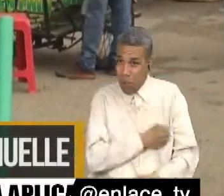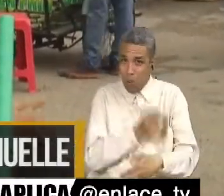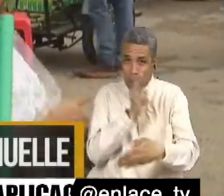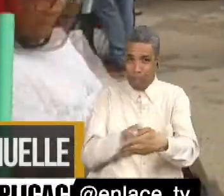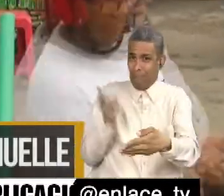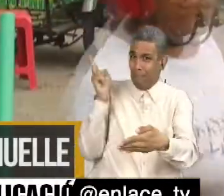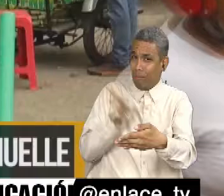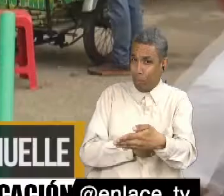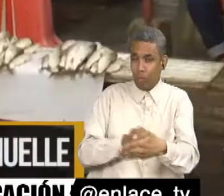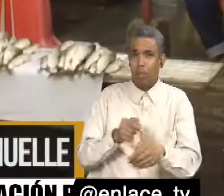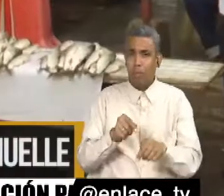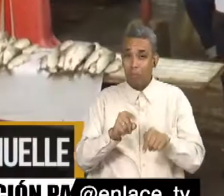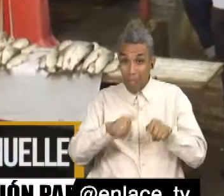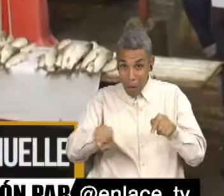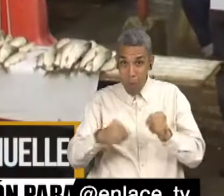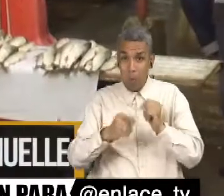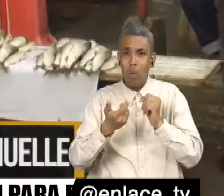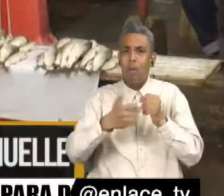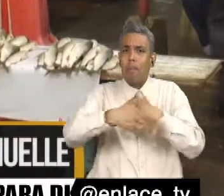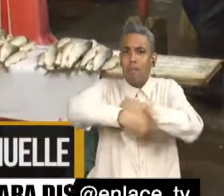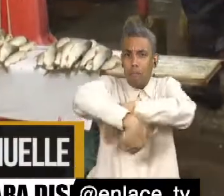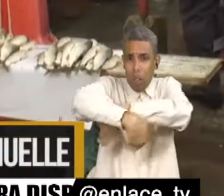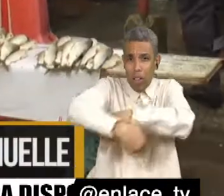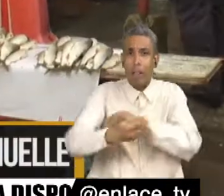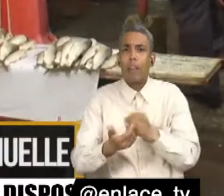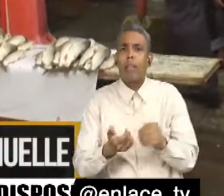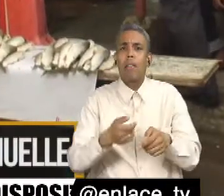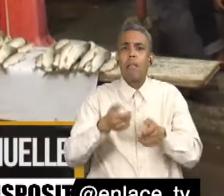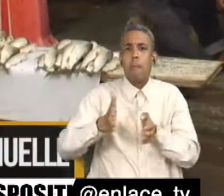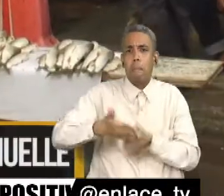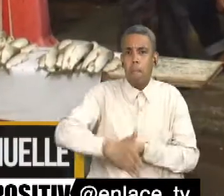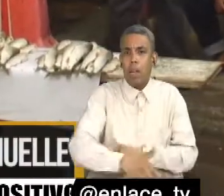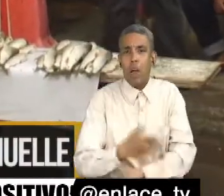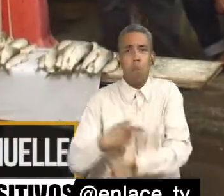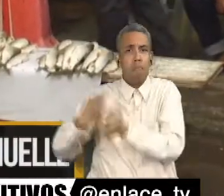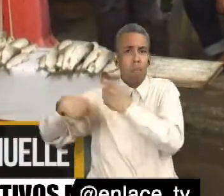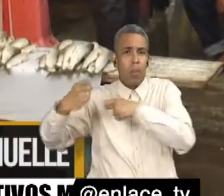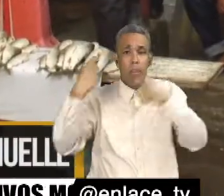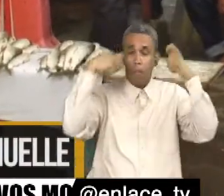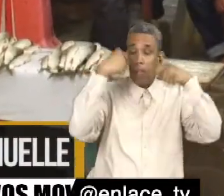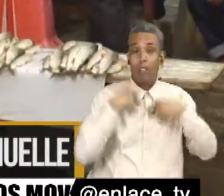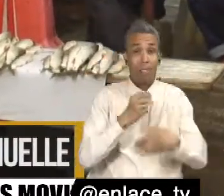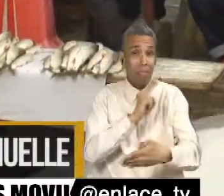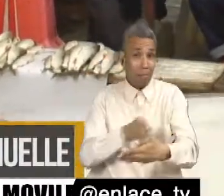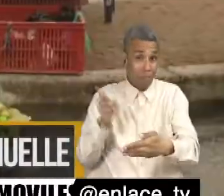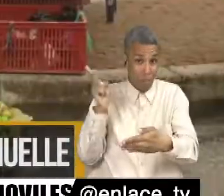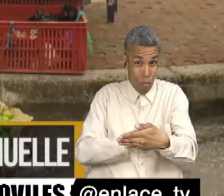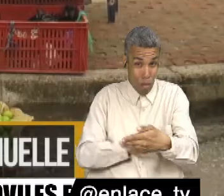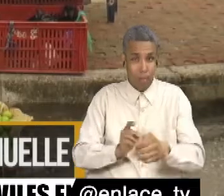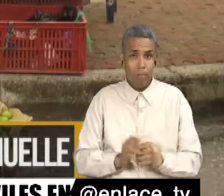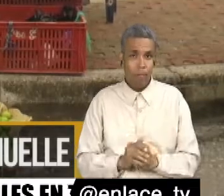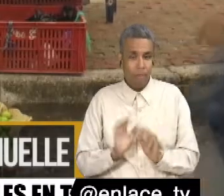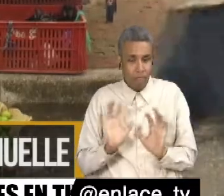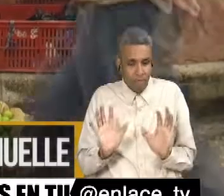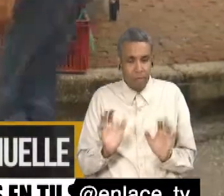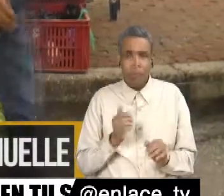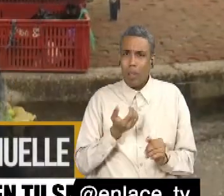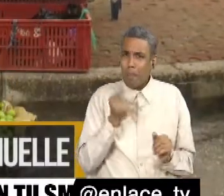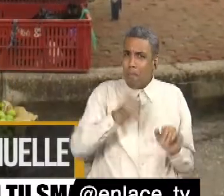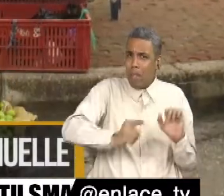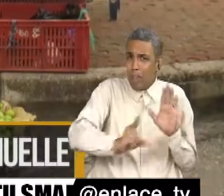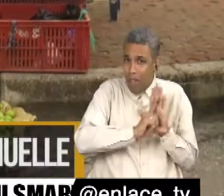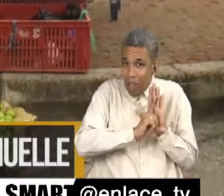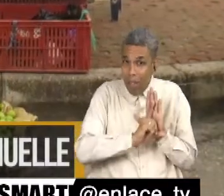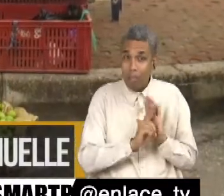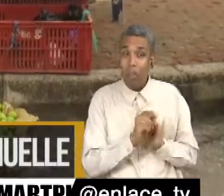eso fue que iniciamos la mesa el día de hoy, porque somos conscientes que también hay un comercio legalmente constituido que sí paga sus impuestos y que están